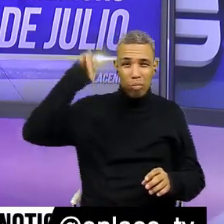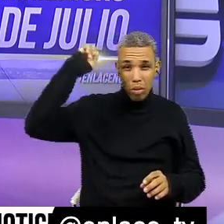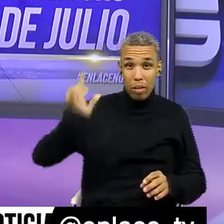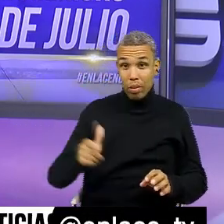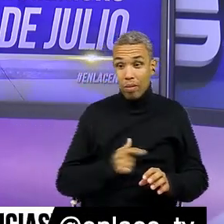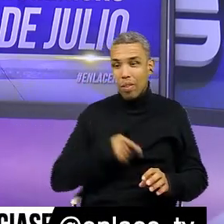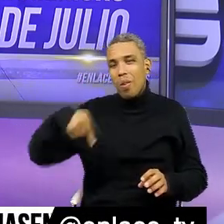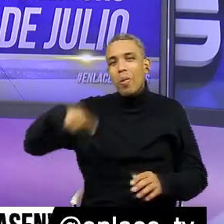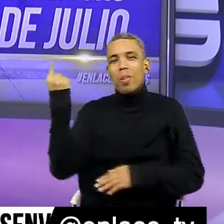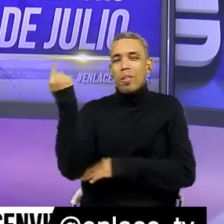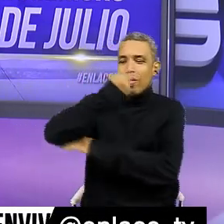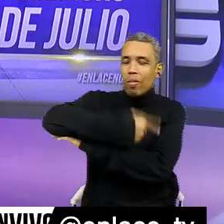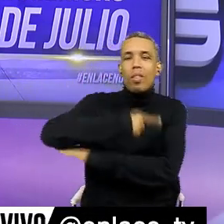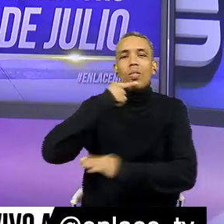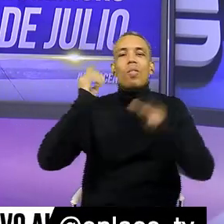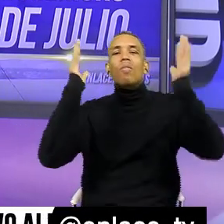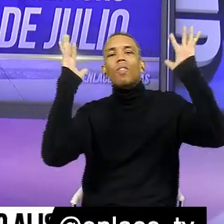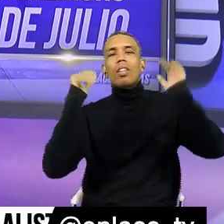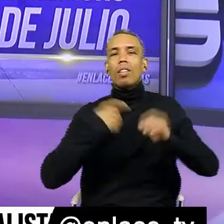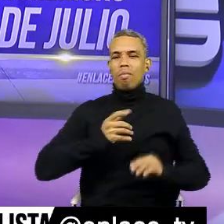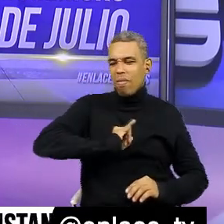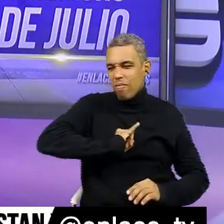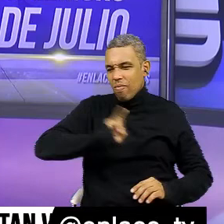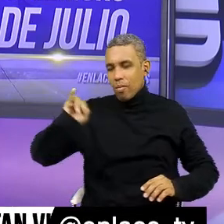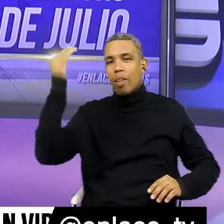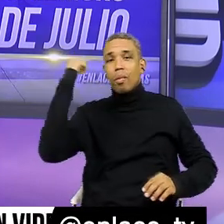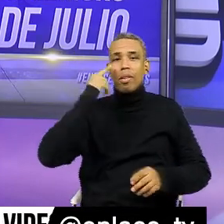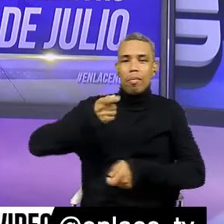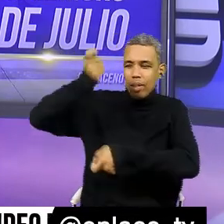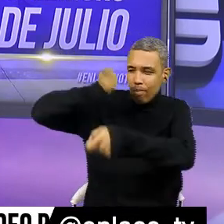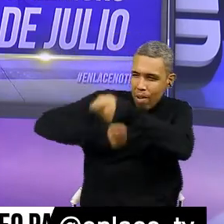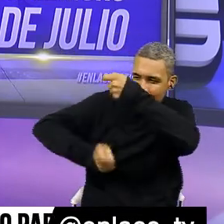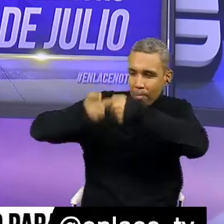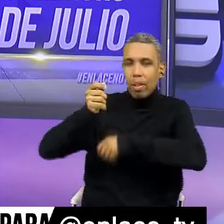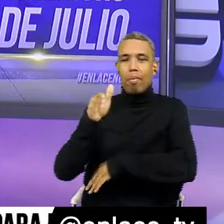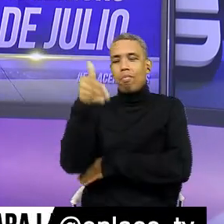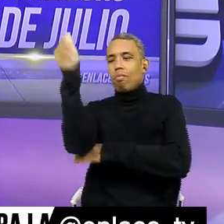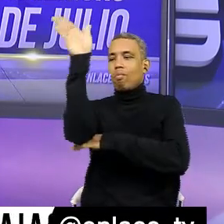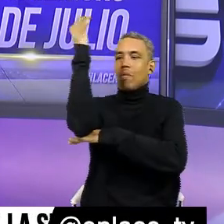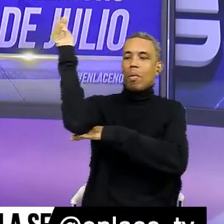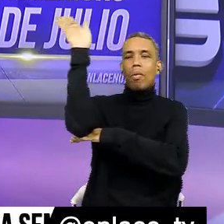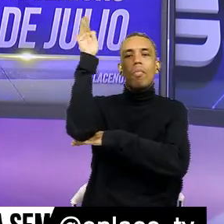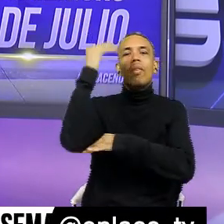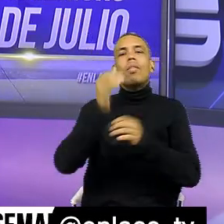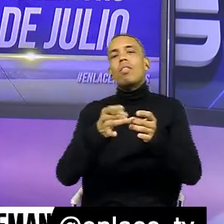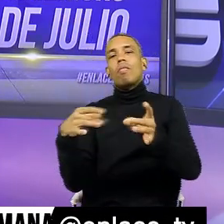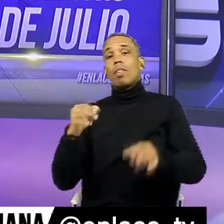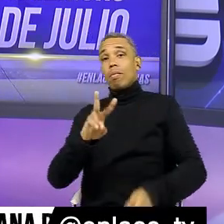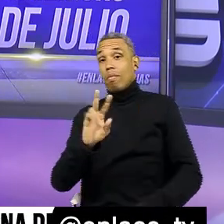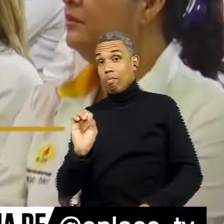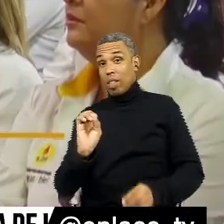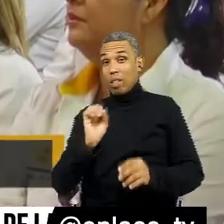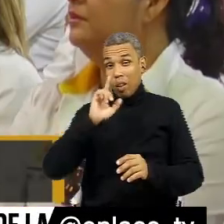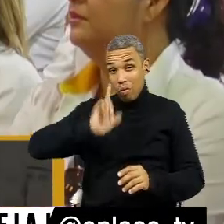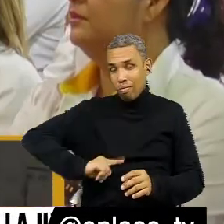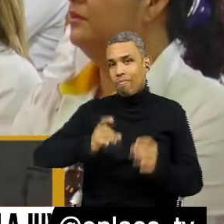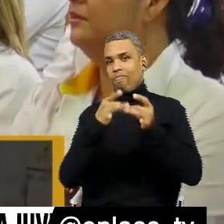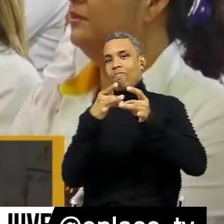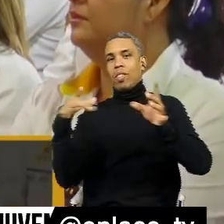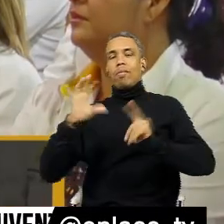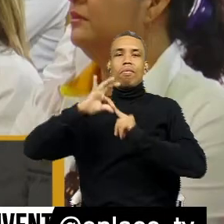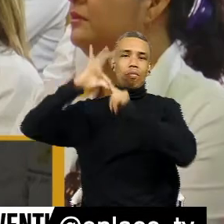de la independencia con un tedeum y la izada del pabellón se rindió homenaje al histórico 20 de julio. A las 7 de la mañana